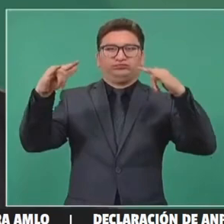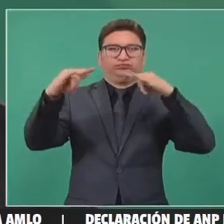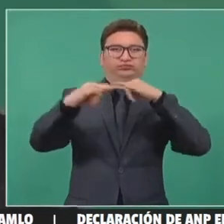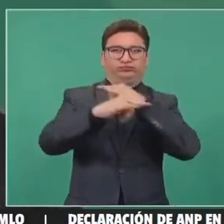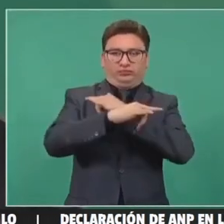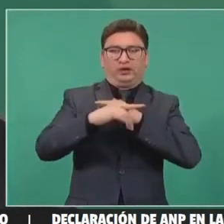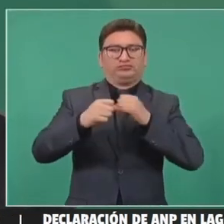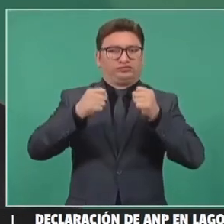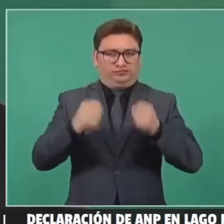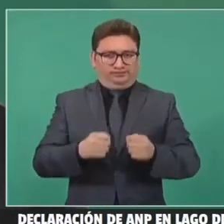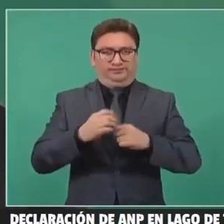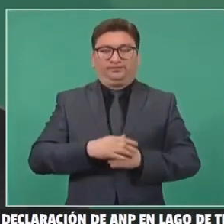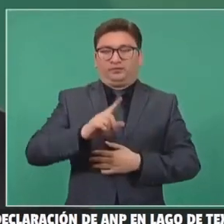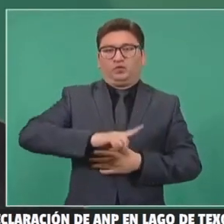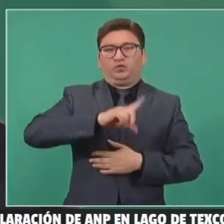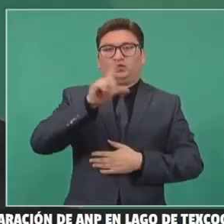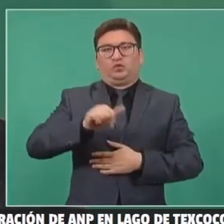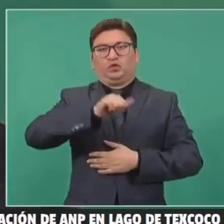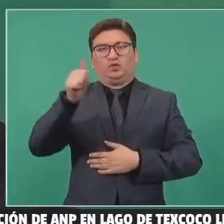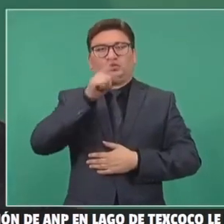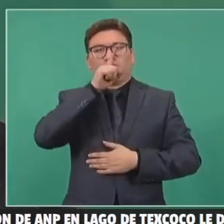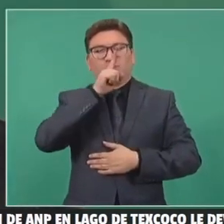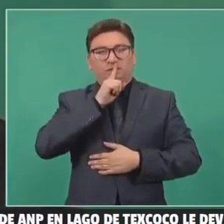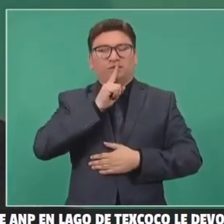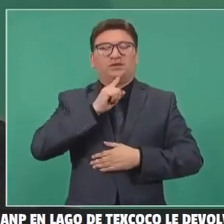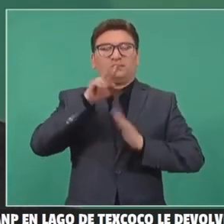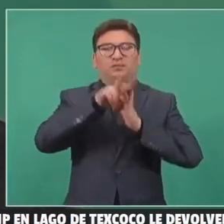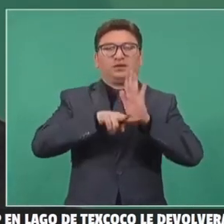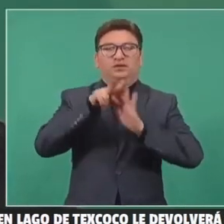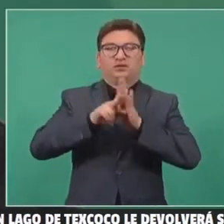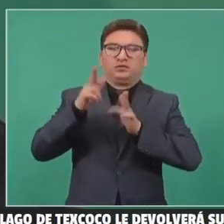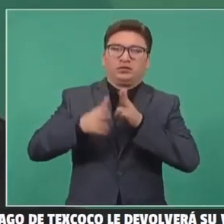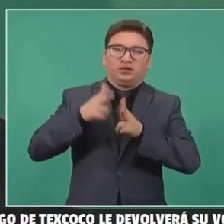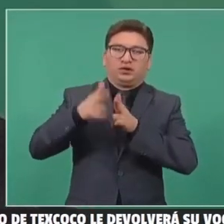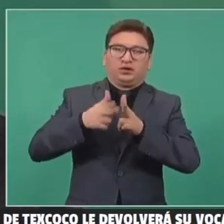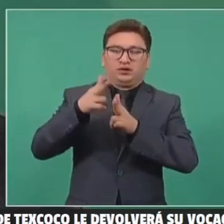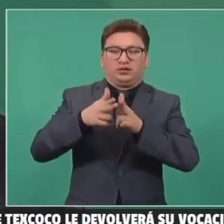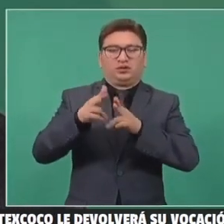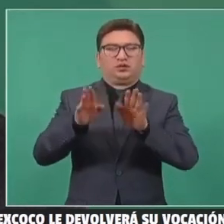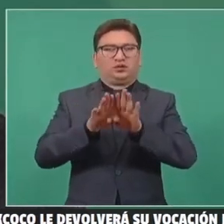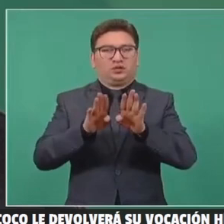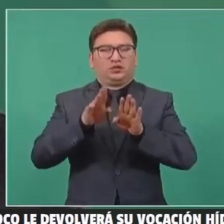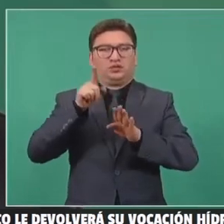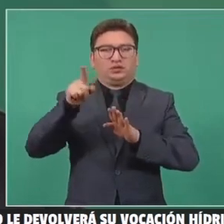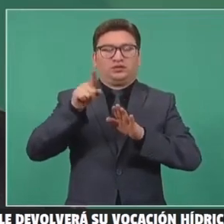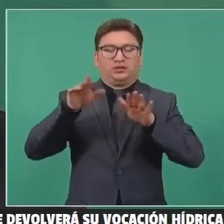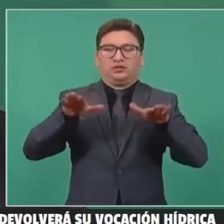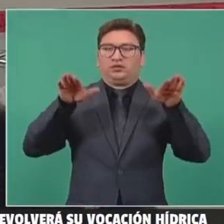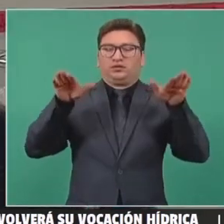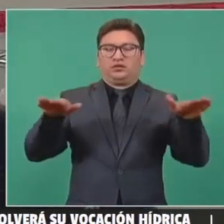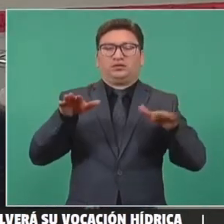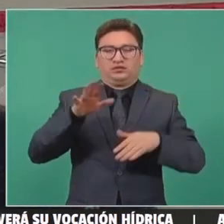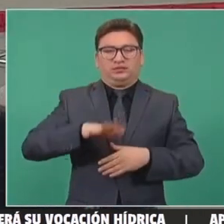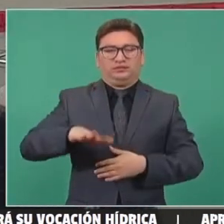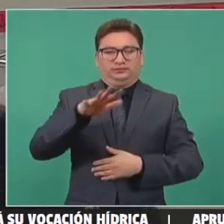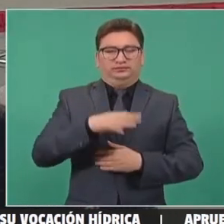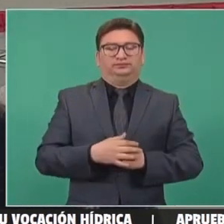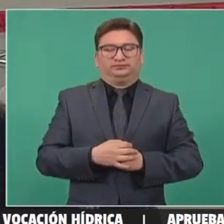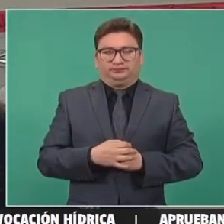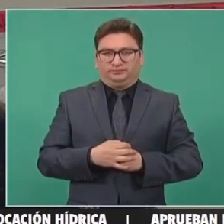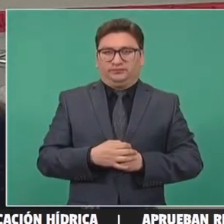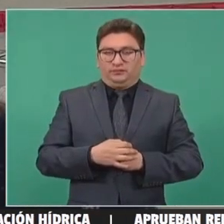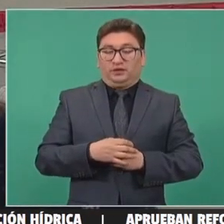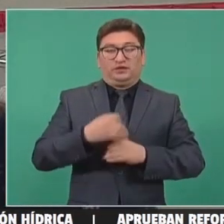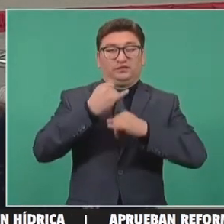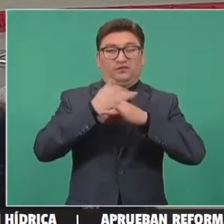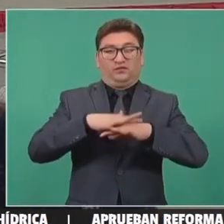Luego inventaron una mentira sobre un video del presidente en un tren en las inmediaciones del aeropuerto de Santa Lucía. En redes